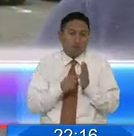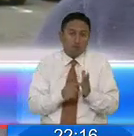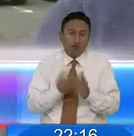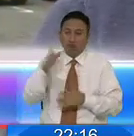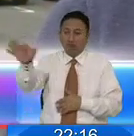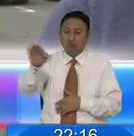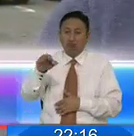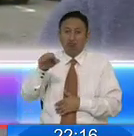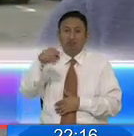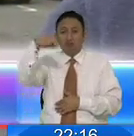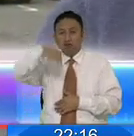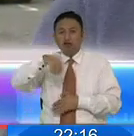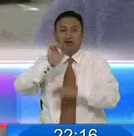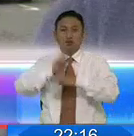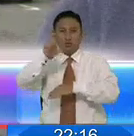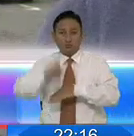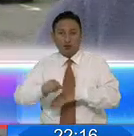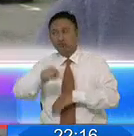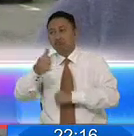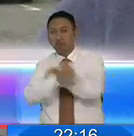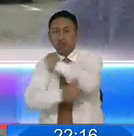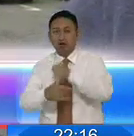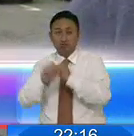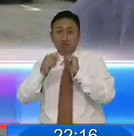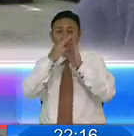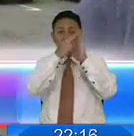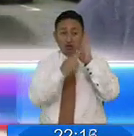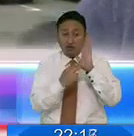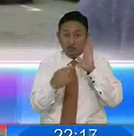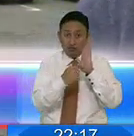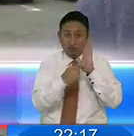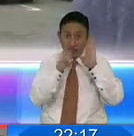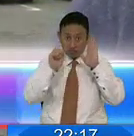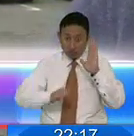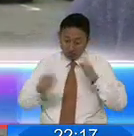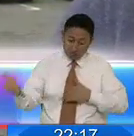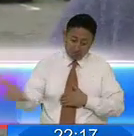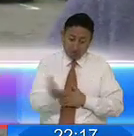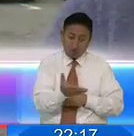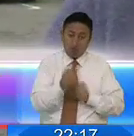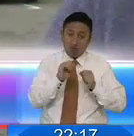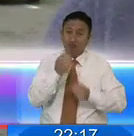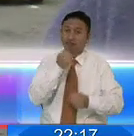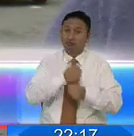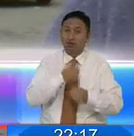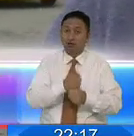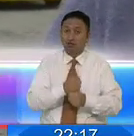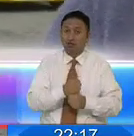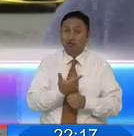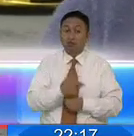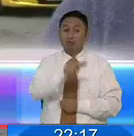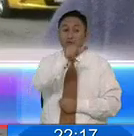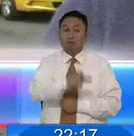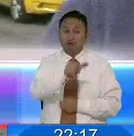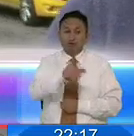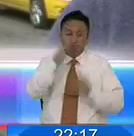nacionales o sean extranjeros cumplan los requisitos de emery de oposición para ayudar a la población atención de calidad o médicos